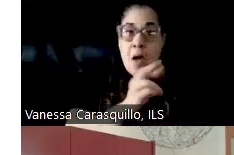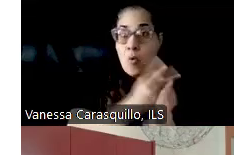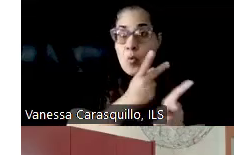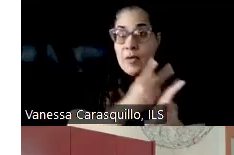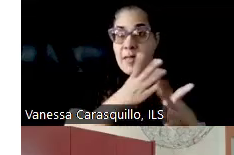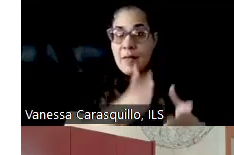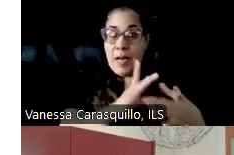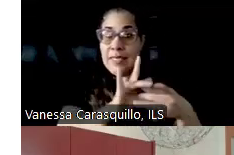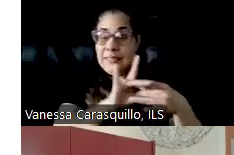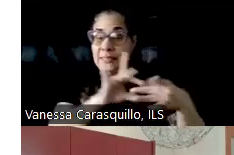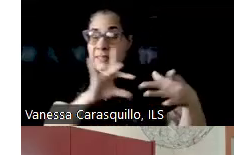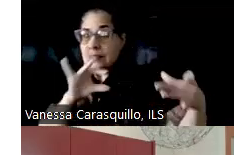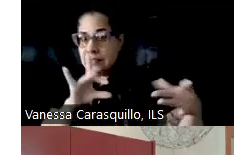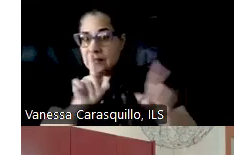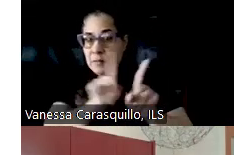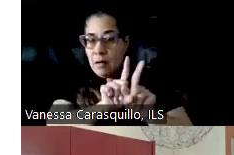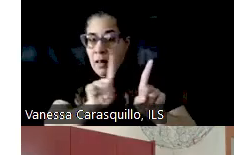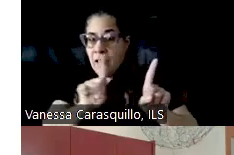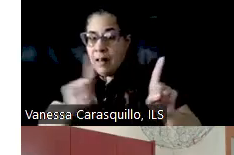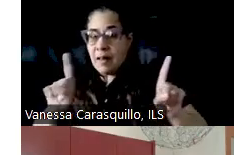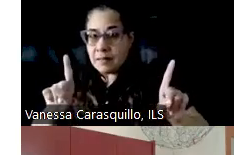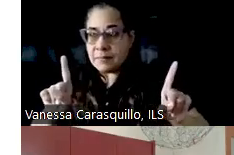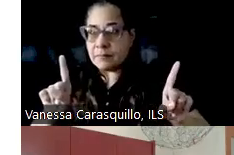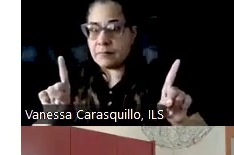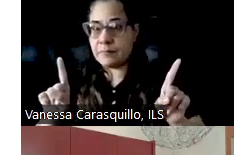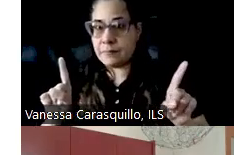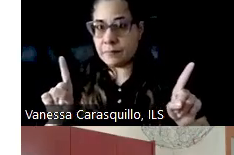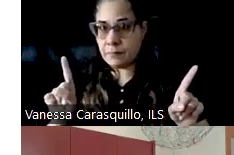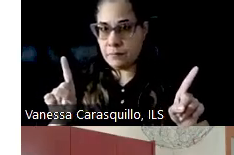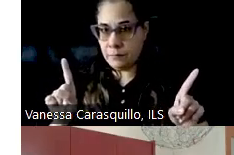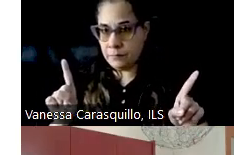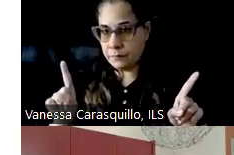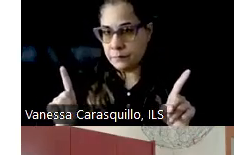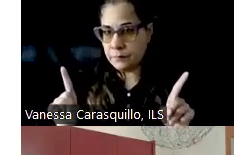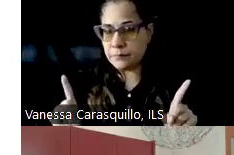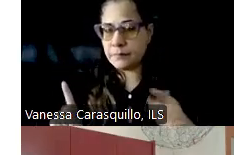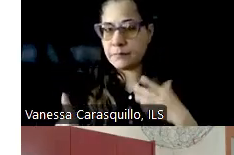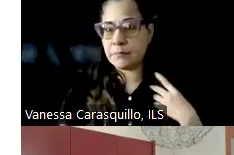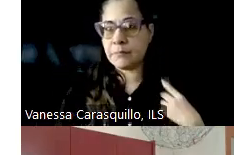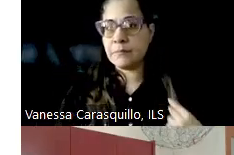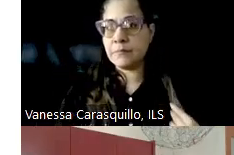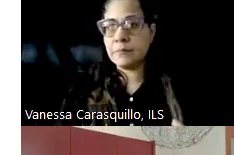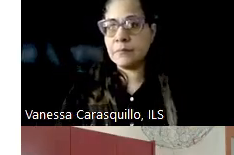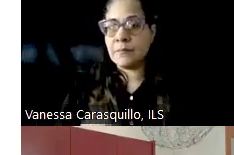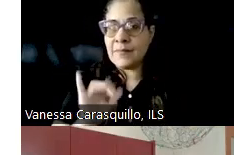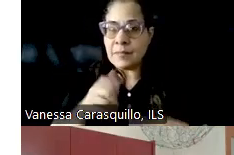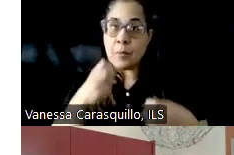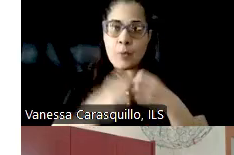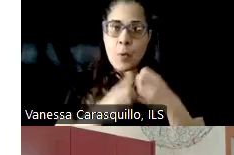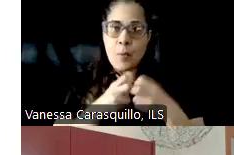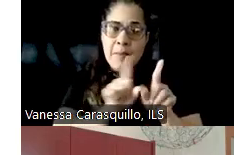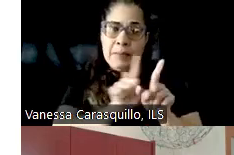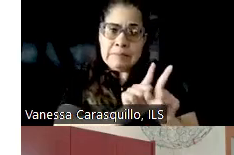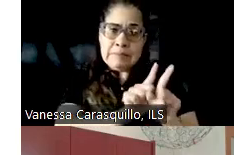principal es más excesivo, pues entonces ya hablamos de un problema en el apego, ¿no?